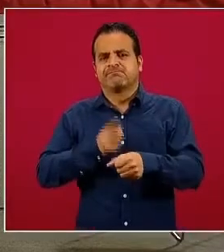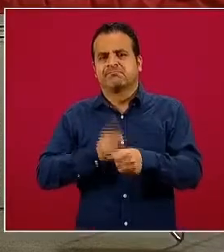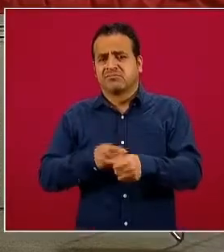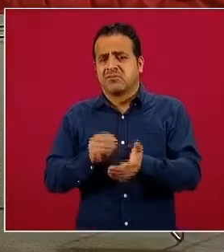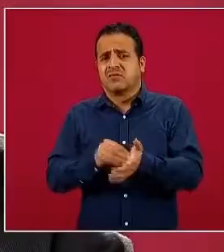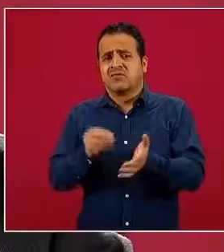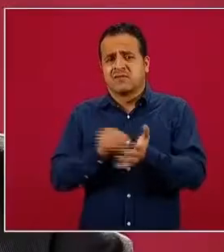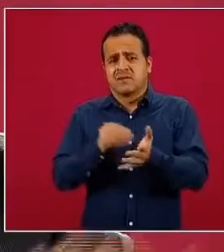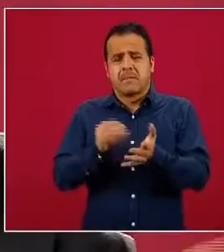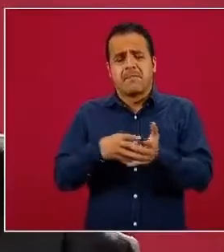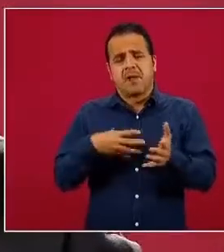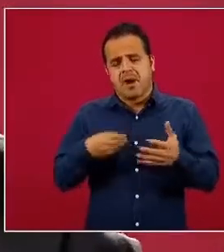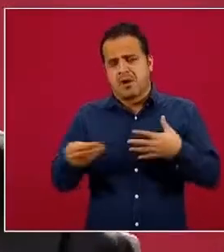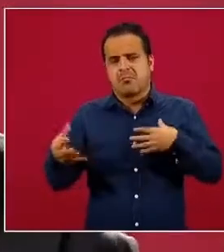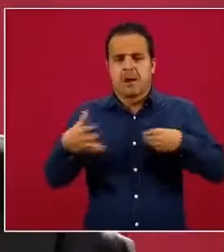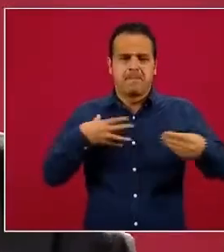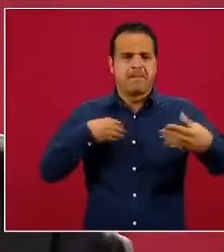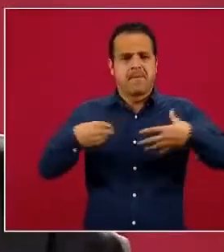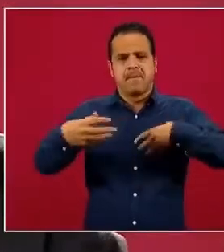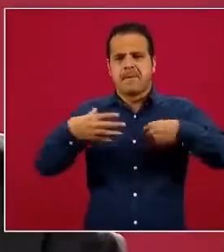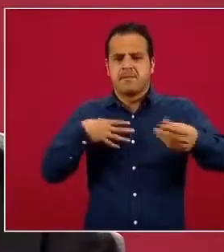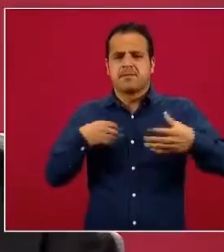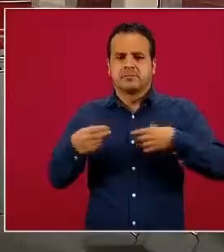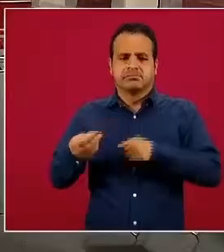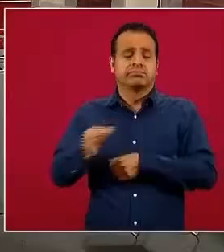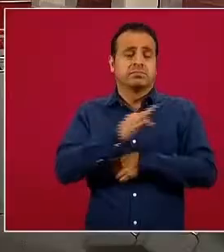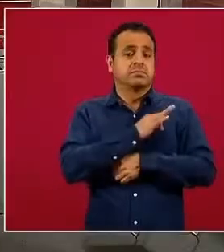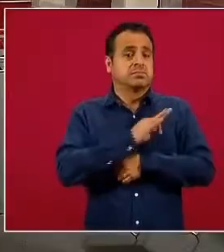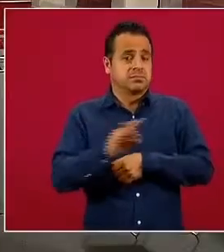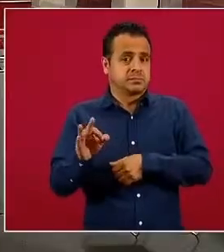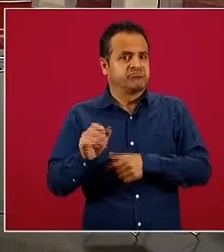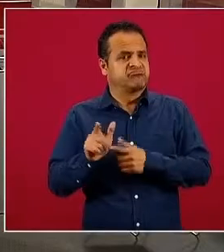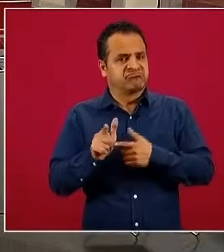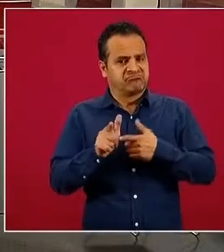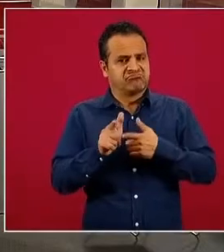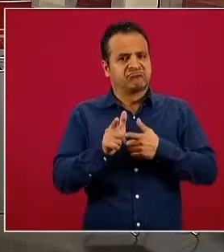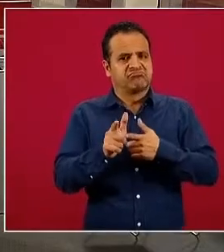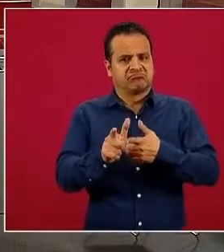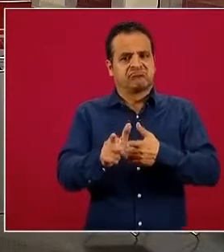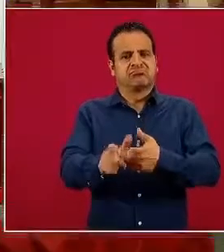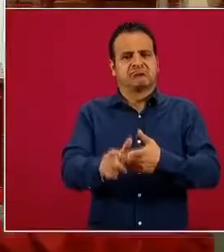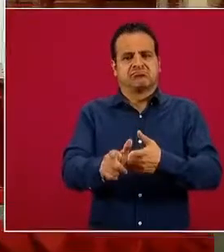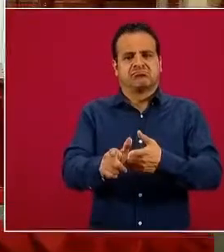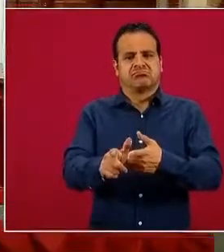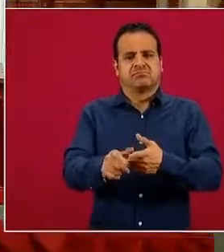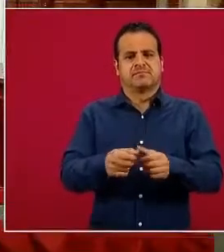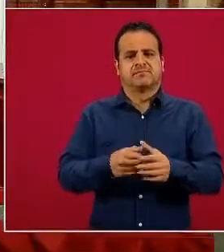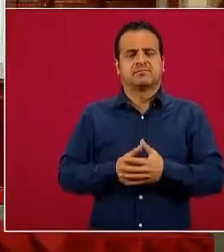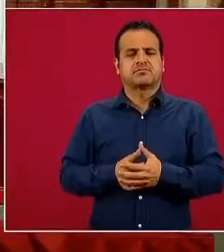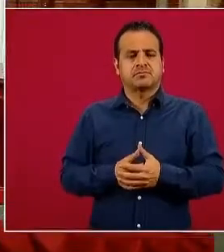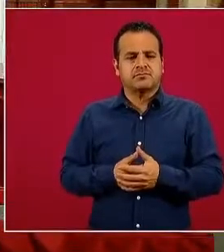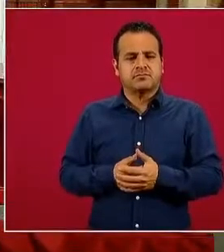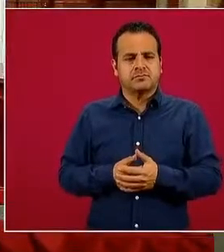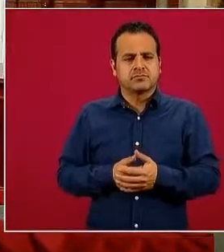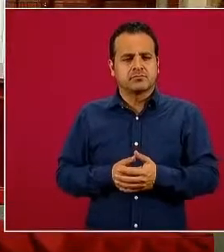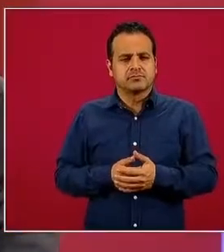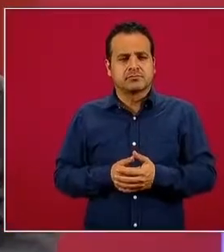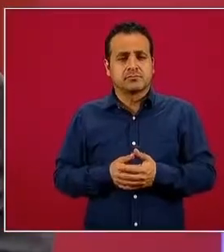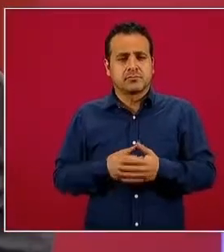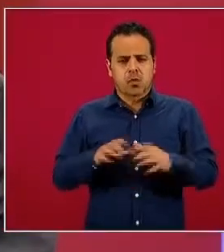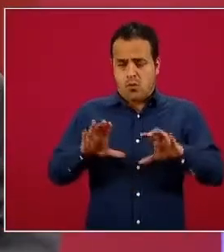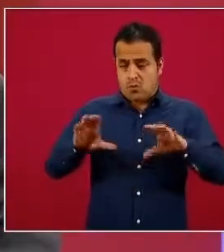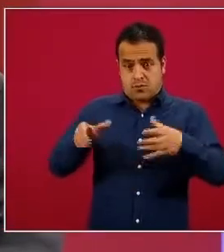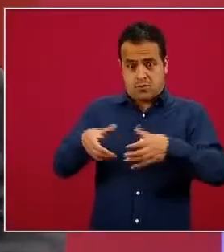para contagiar a un número grande de personas, y esto se mantiene todavía por más tiempo. En cambio, en comunidades